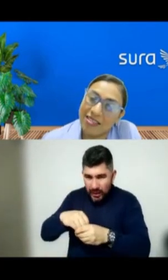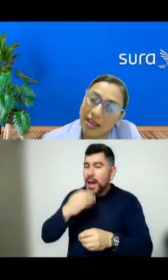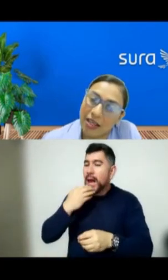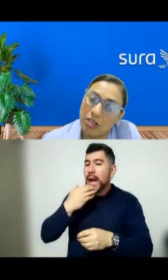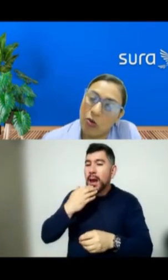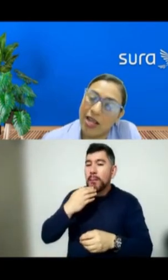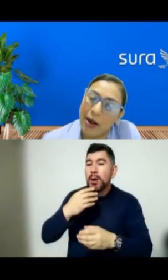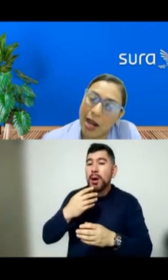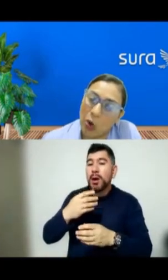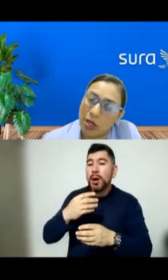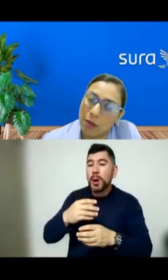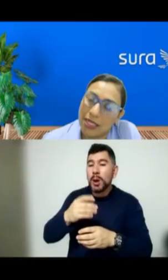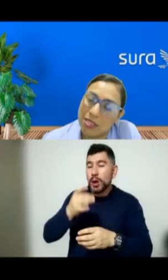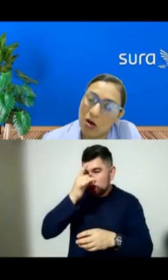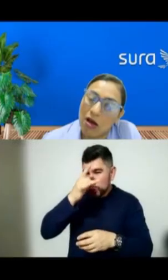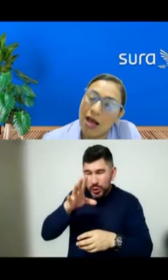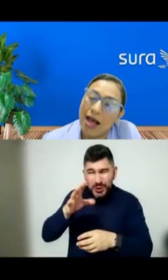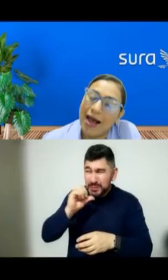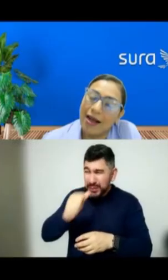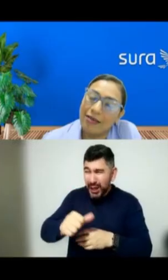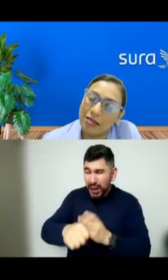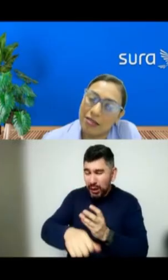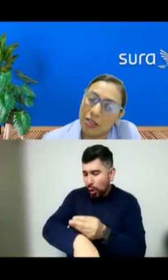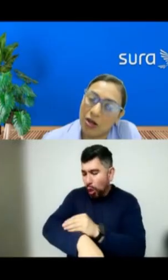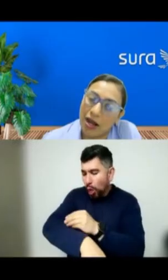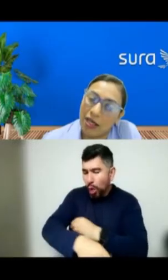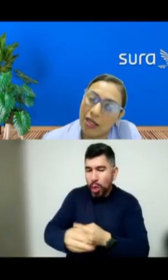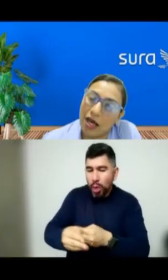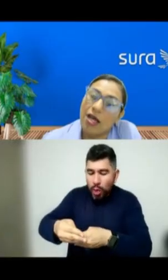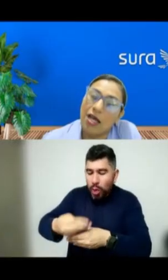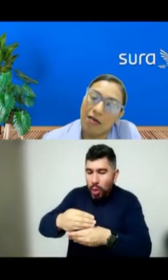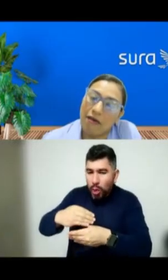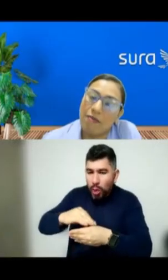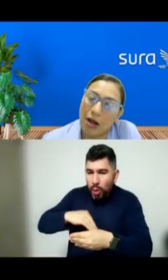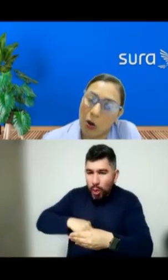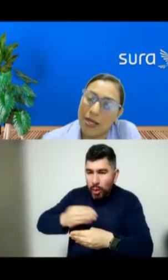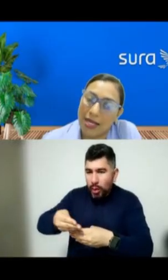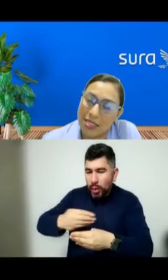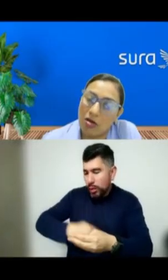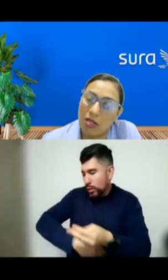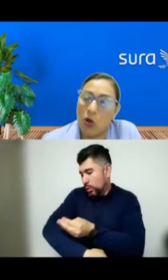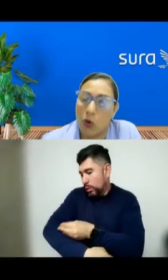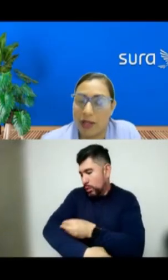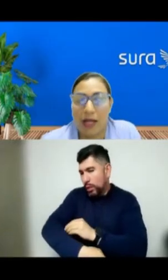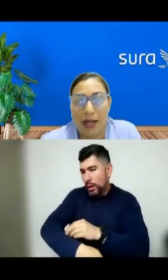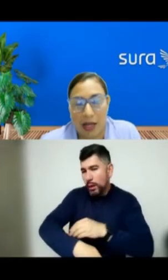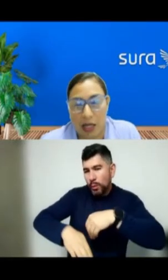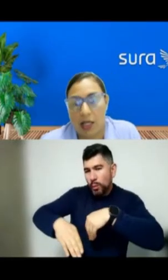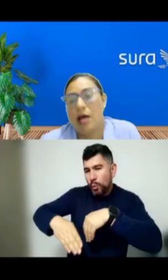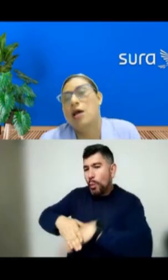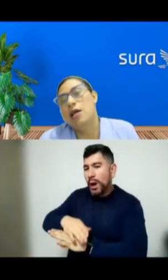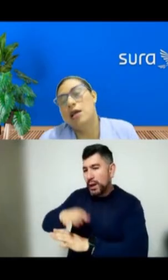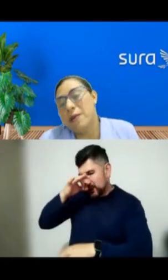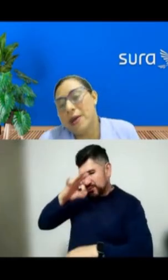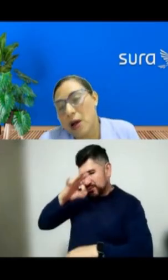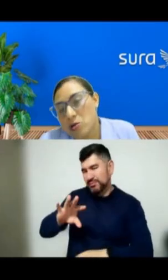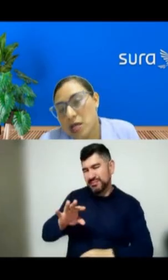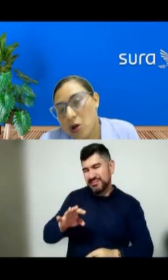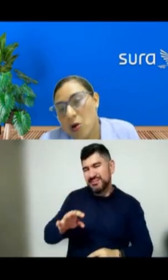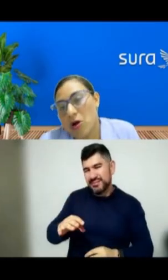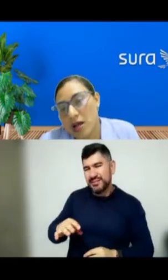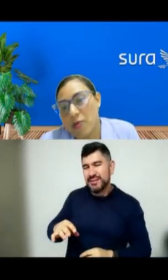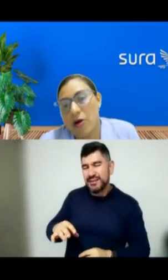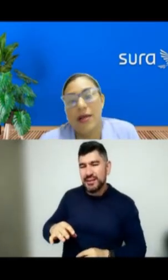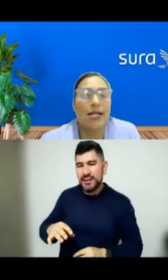de afuera hacia adentro, voy a llevar la contaminación hasta el centro de la herida, y va a haber más complicaciones con esta herida. Y en